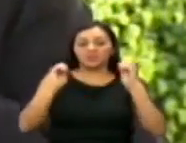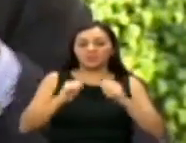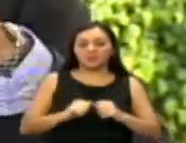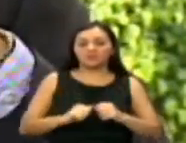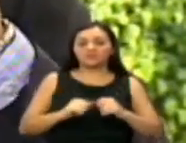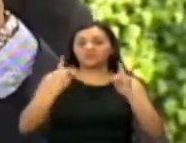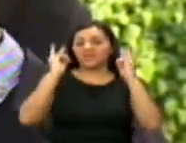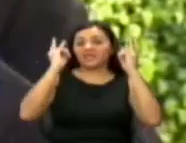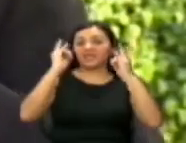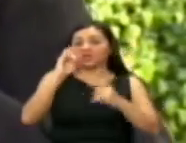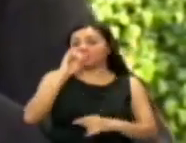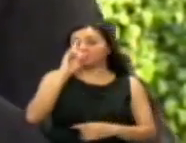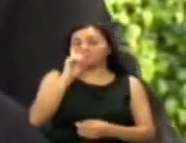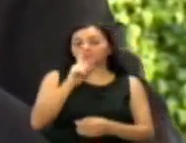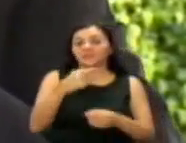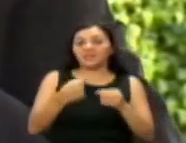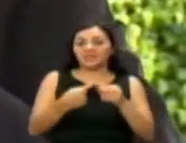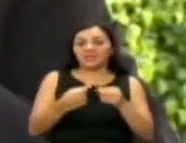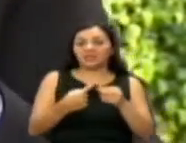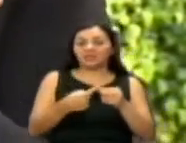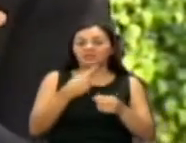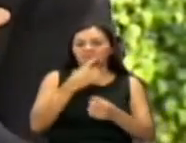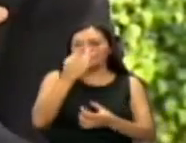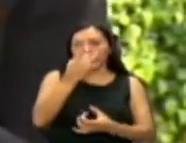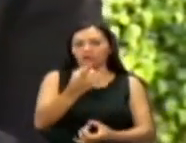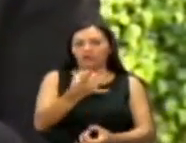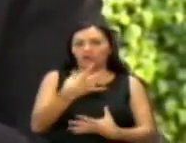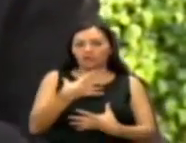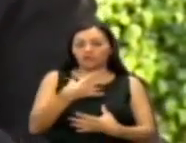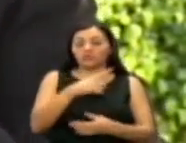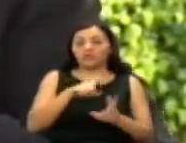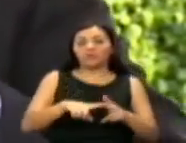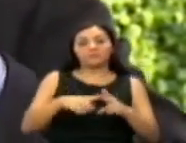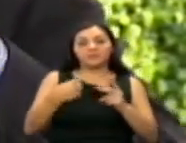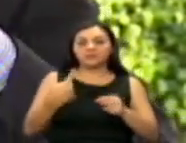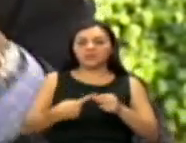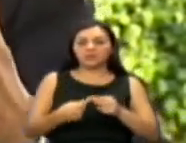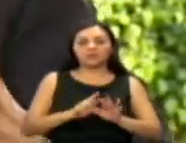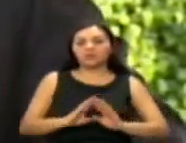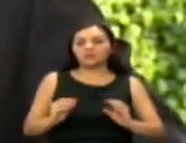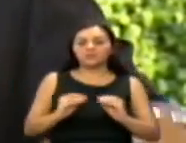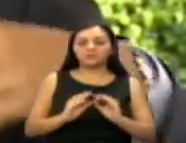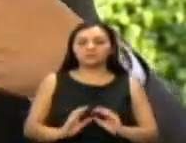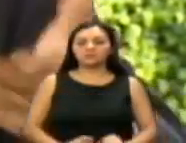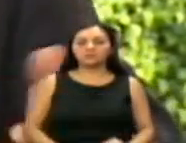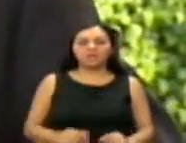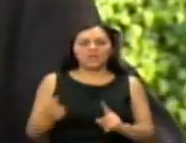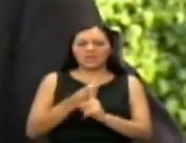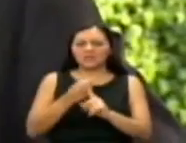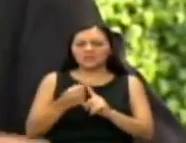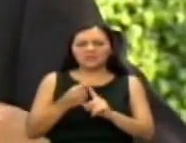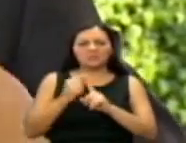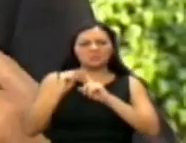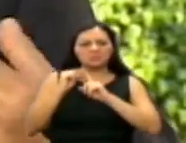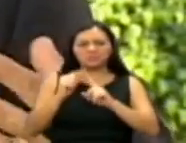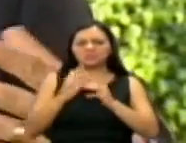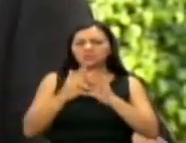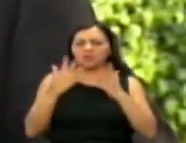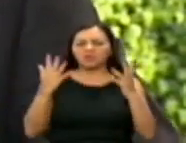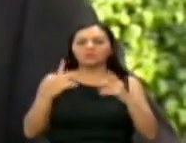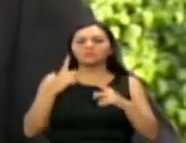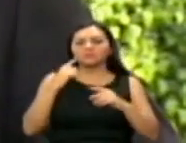¿no? Que en sus barrios de lujo todo el mundo nos odia y creen que la república empieza y termina en su barrio de lujo, entonces se ve muy agresiva, muy ofensiva, etc. Sí